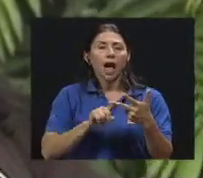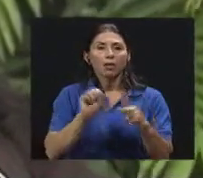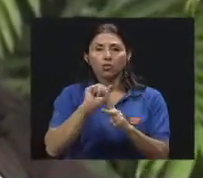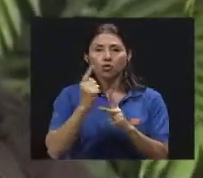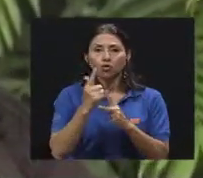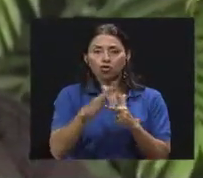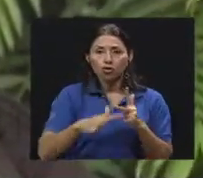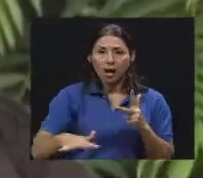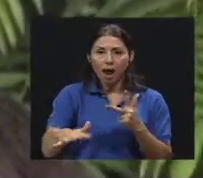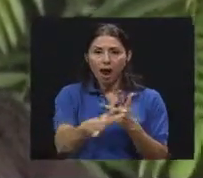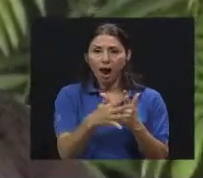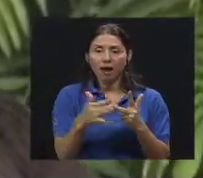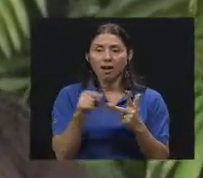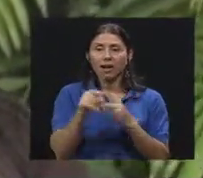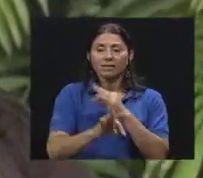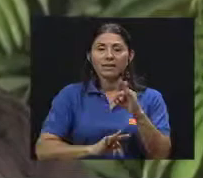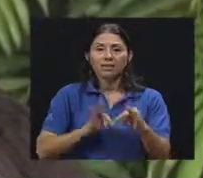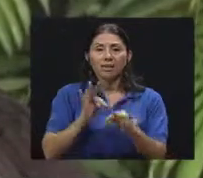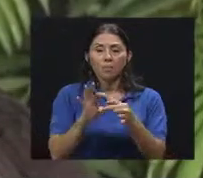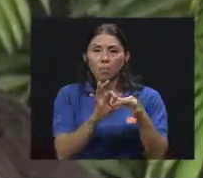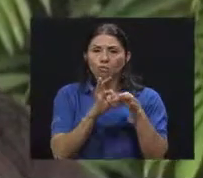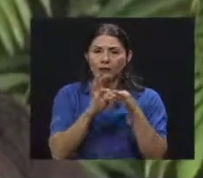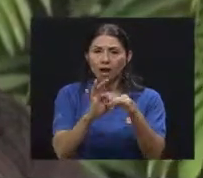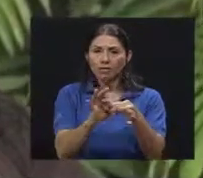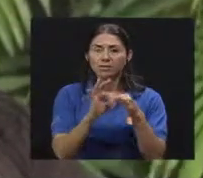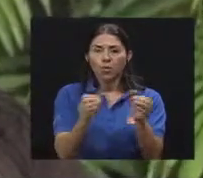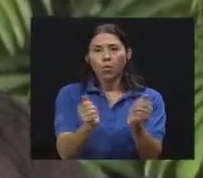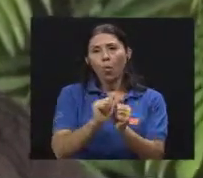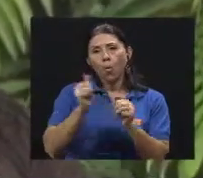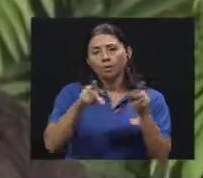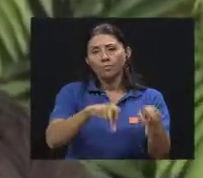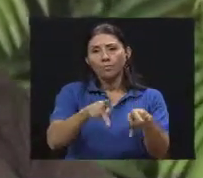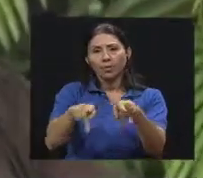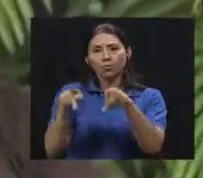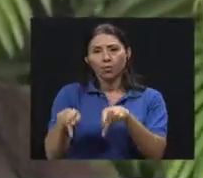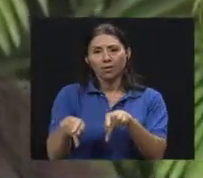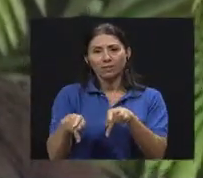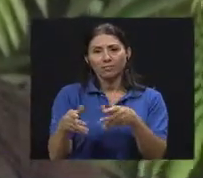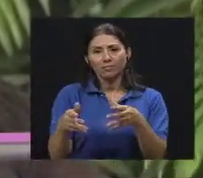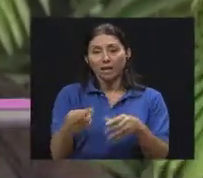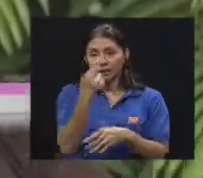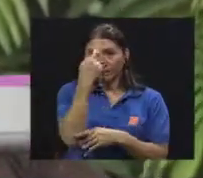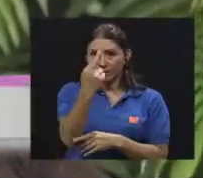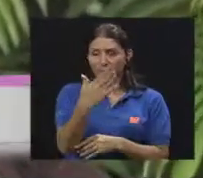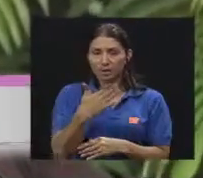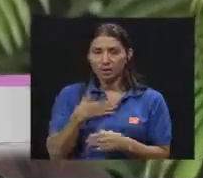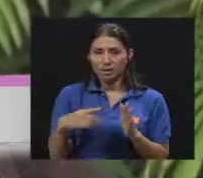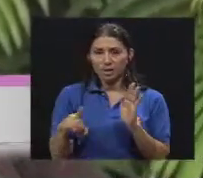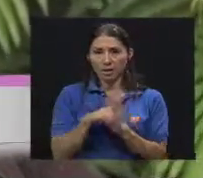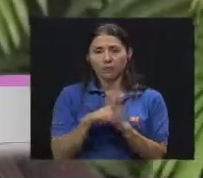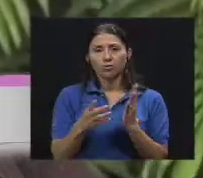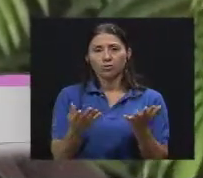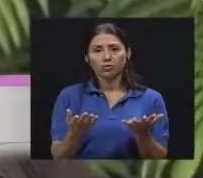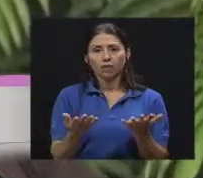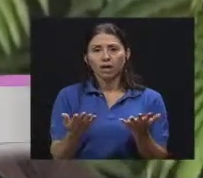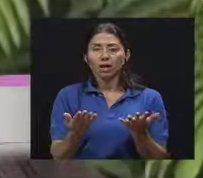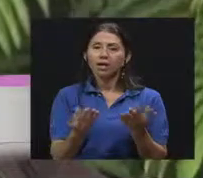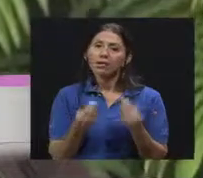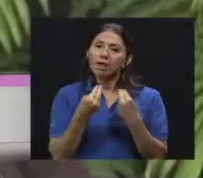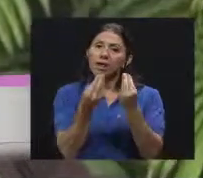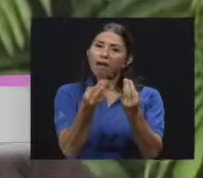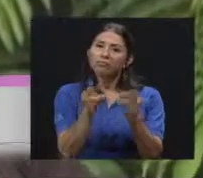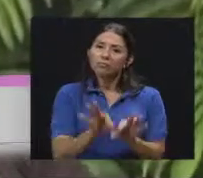hasta social, ¿verdad? De ese tipo de relación que yo puedo establecer con las otras personas donde se respetan mis derechos y se da valor